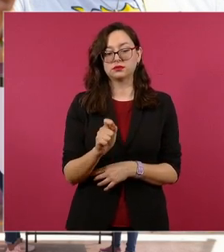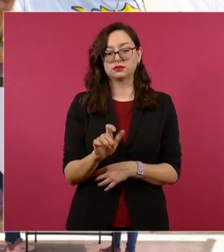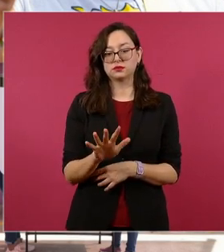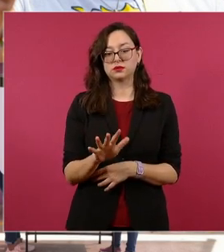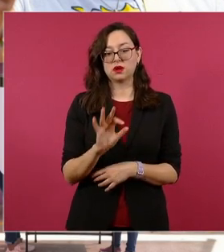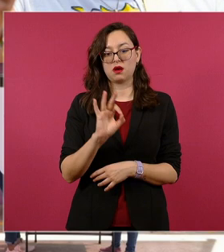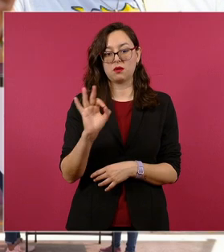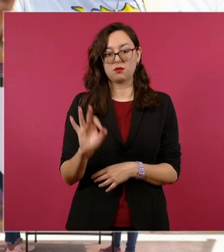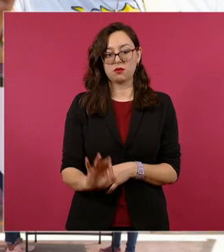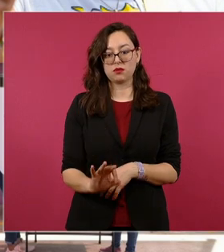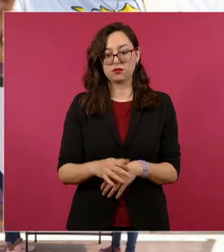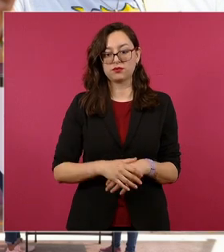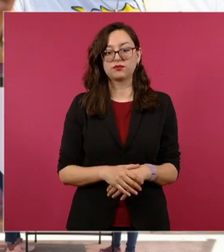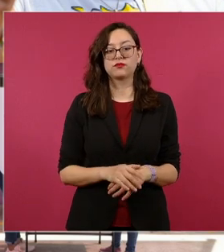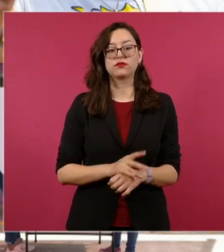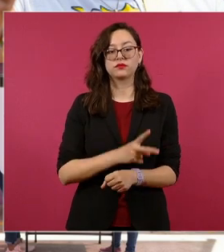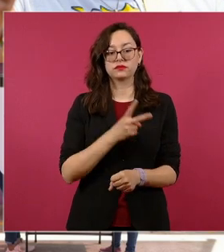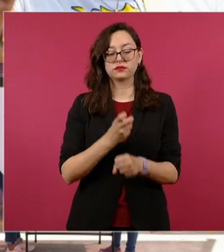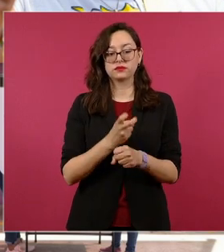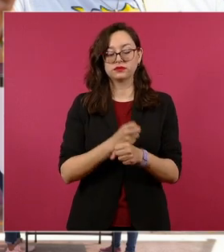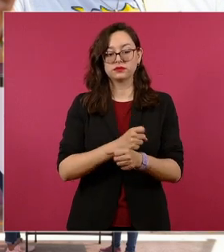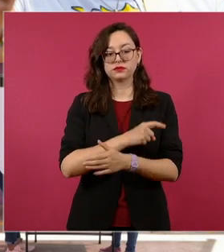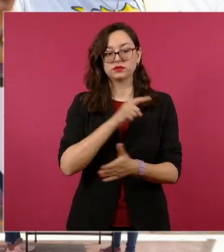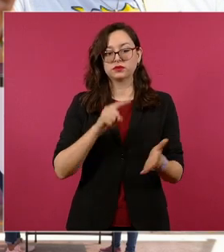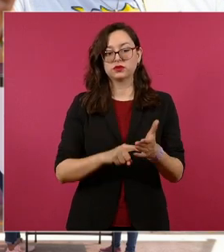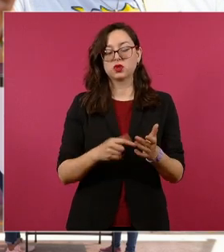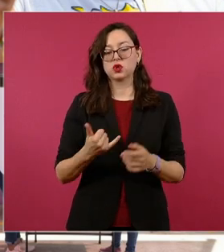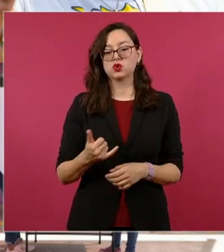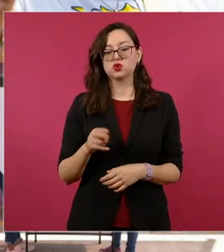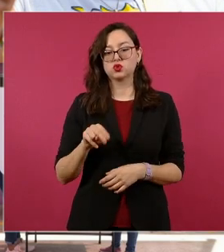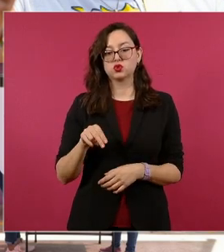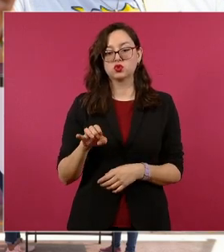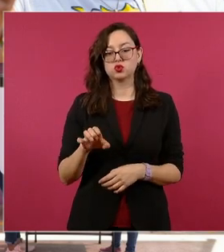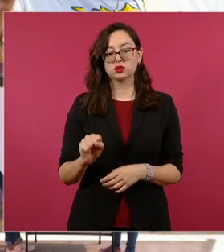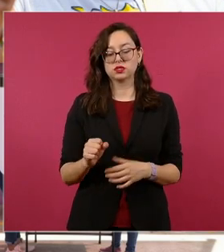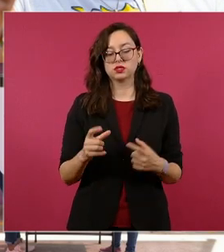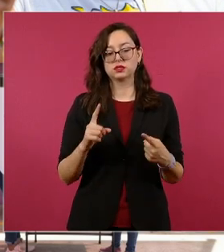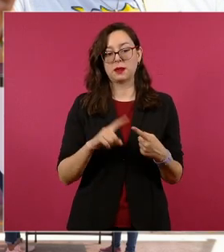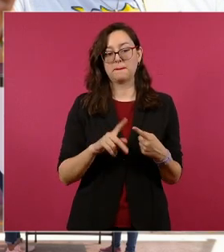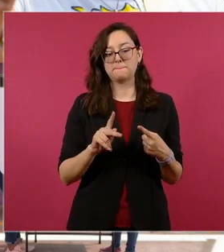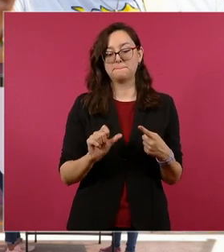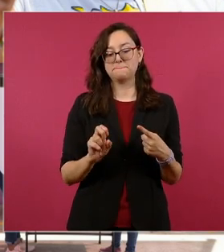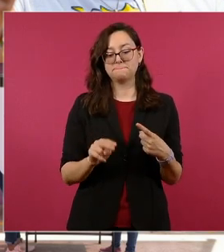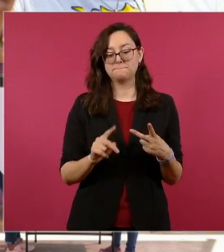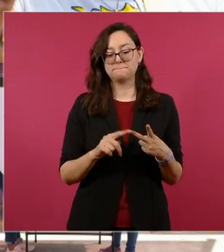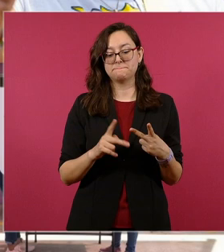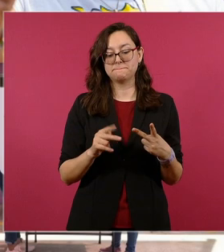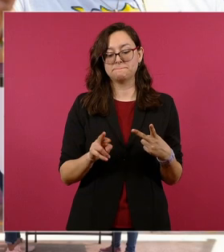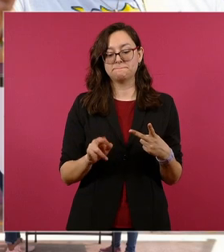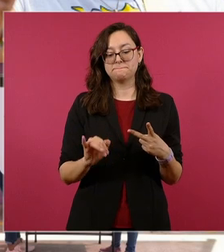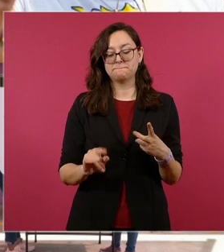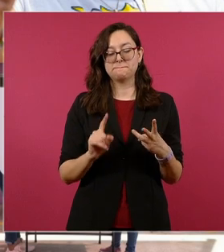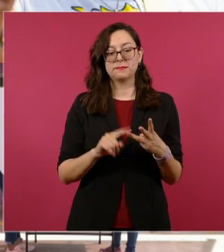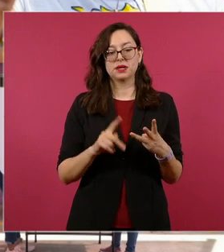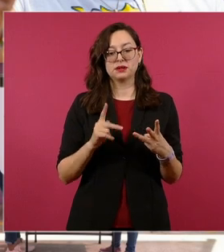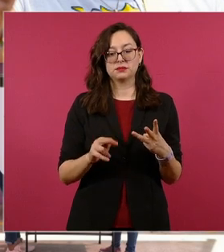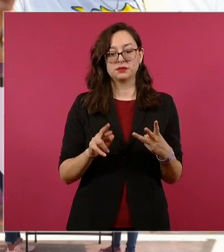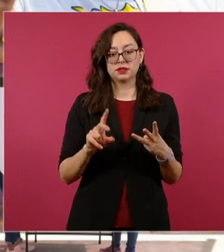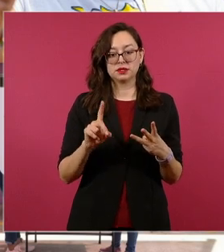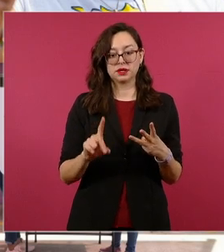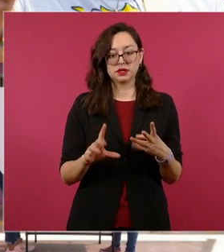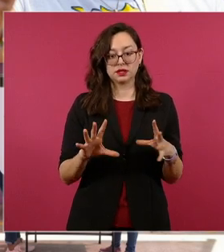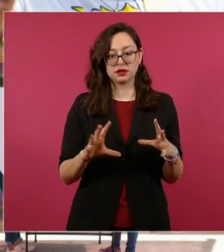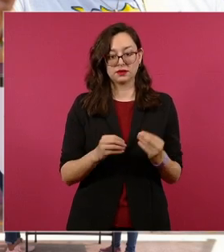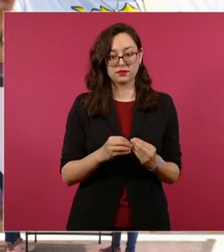Posteriormente, como segundo, José Yunes por la coalición PAN-PRI-PRD en un rango de